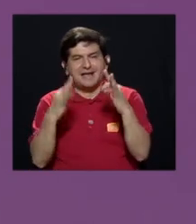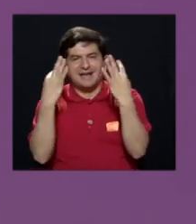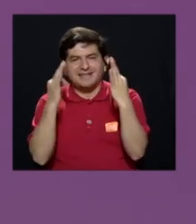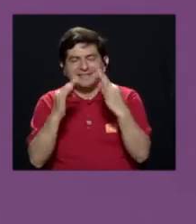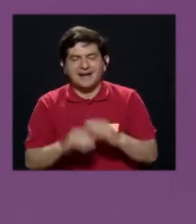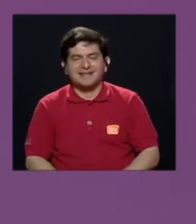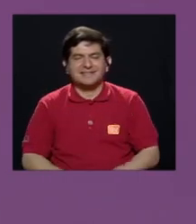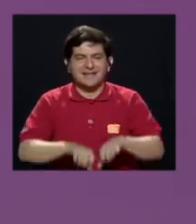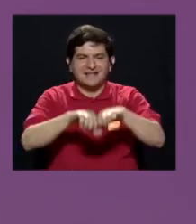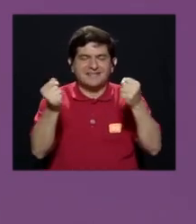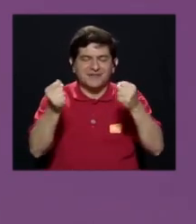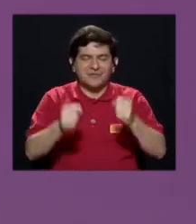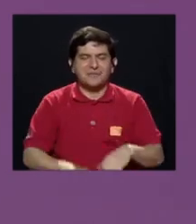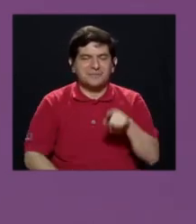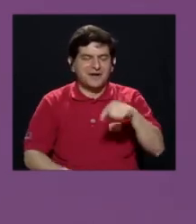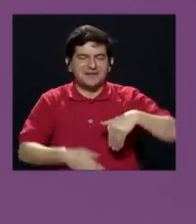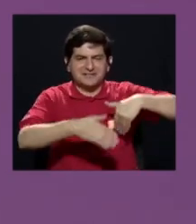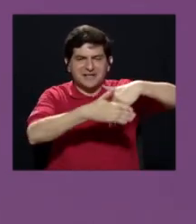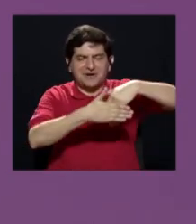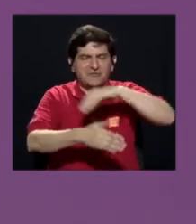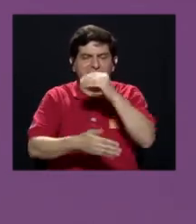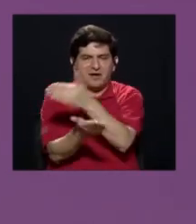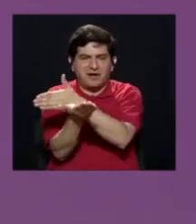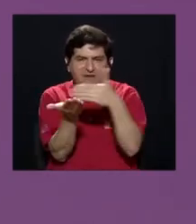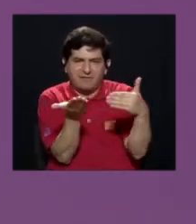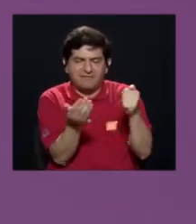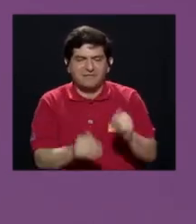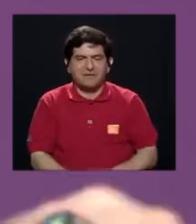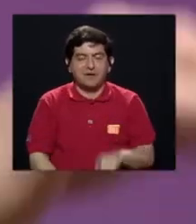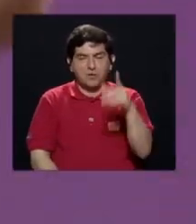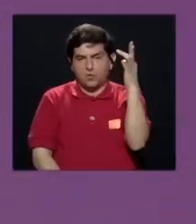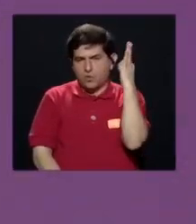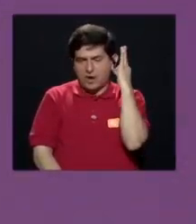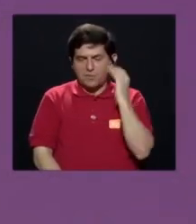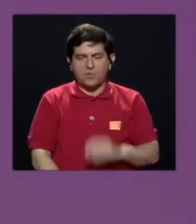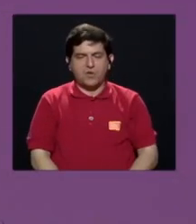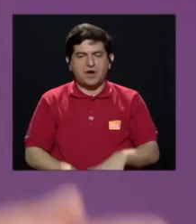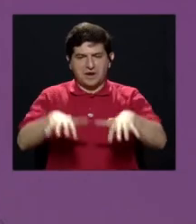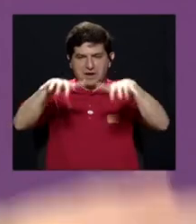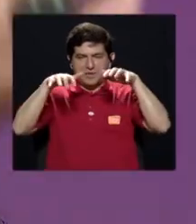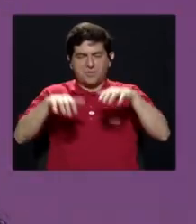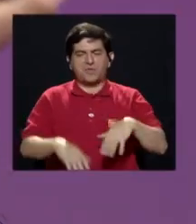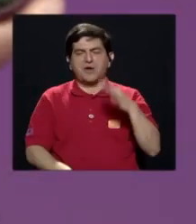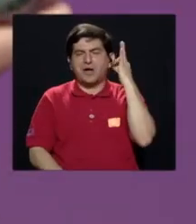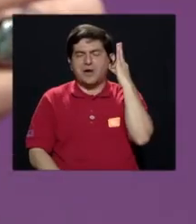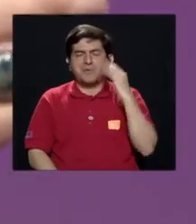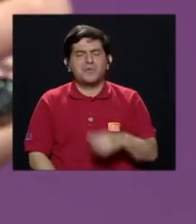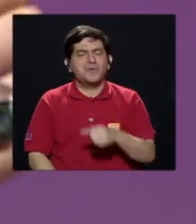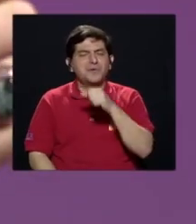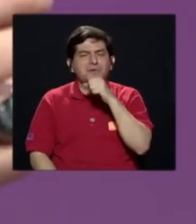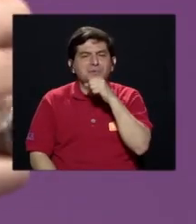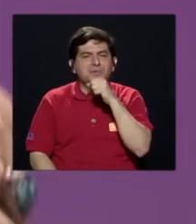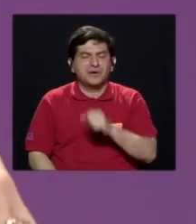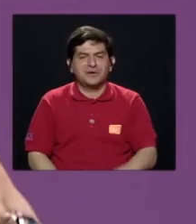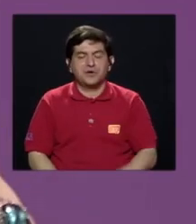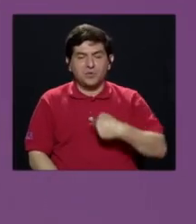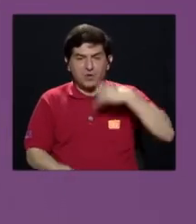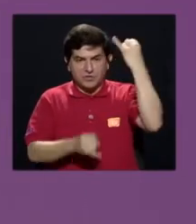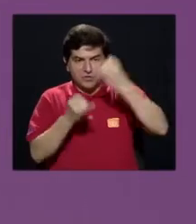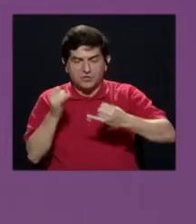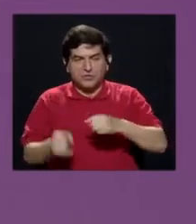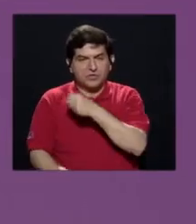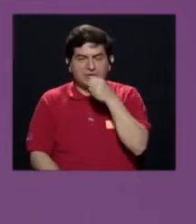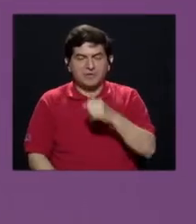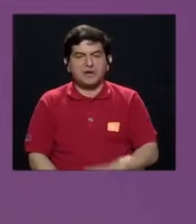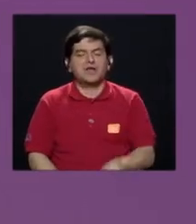las barreras y las fronteras, ¿verdad? Y una señora del público, sí, una señora mayor, se levantó del público cuando yo terminé la